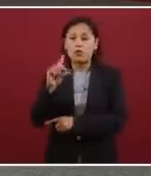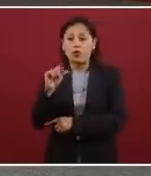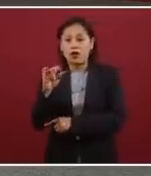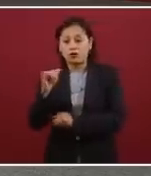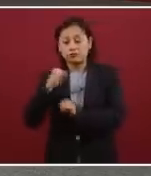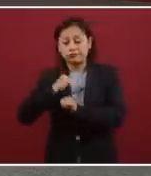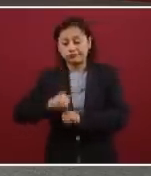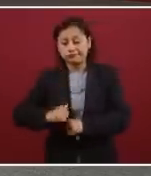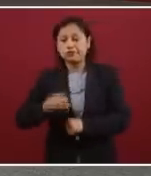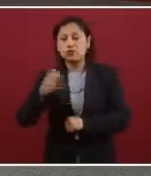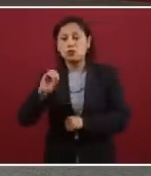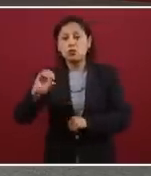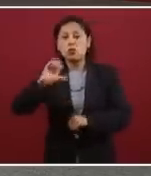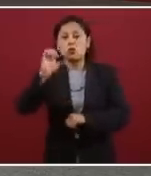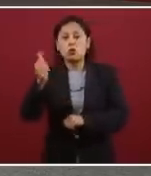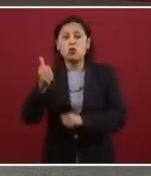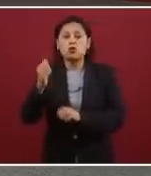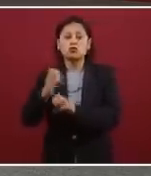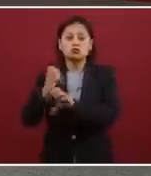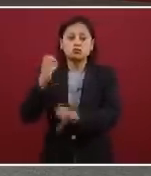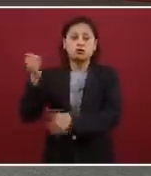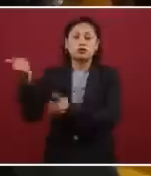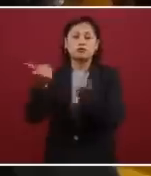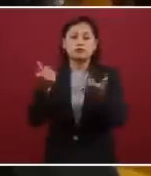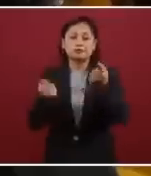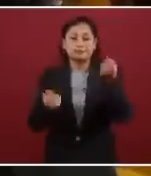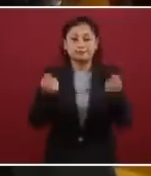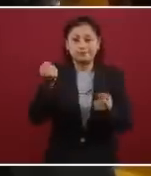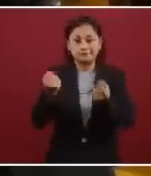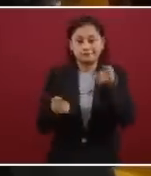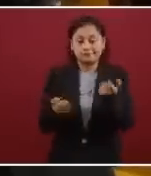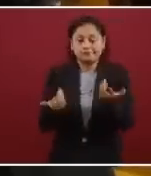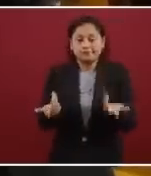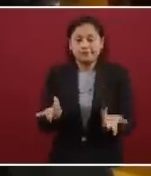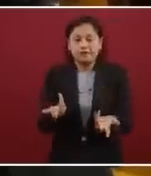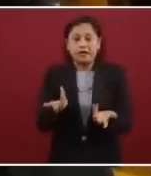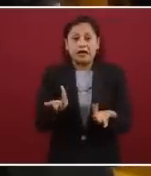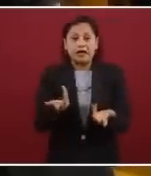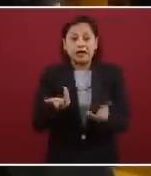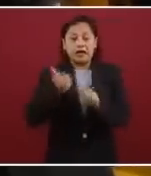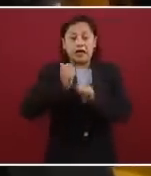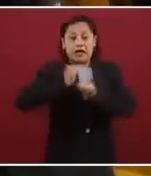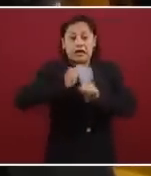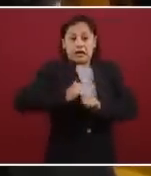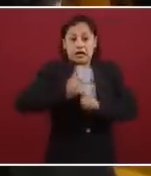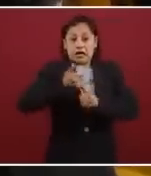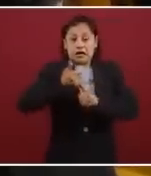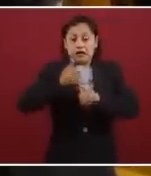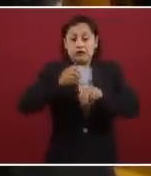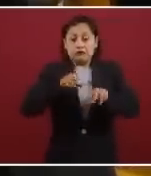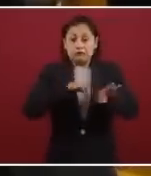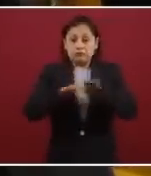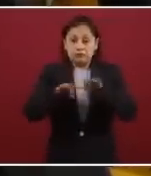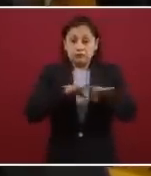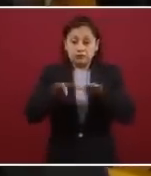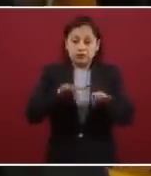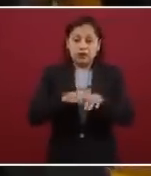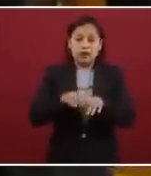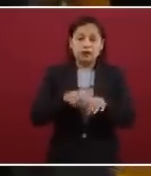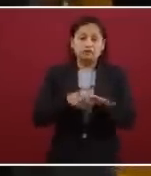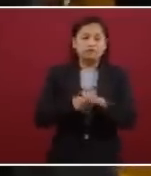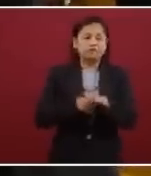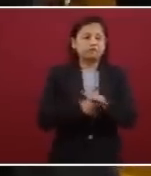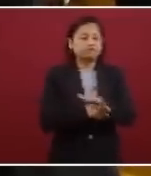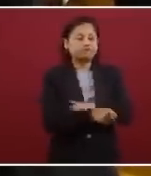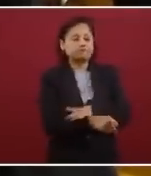los textileros no le entran a esta mafia que abarca moches de 350,000, 450,000 pesos por